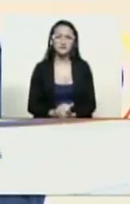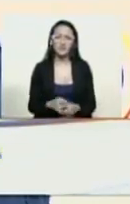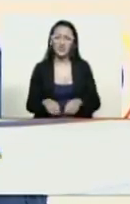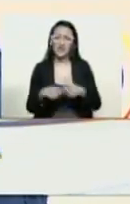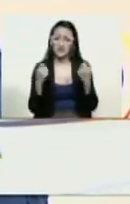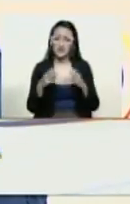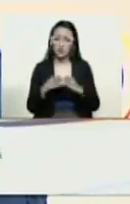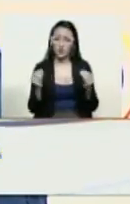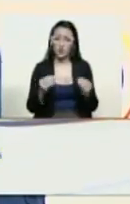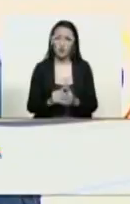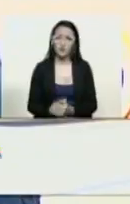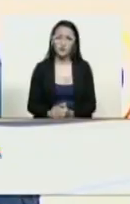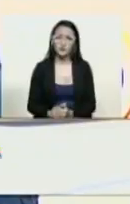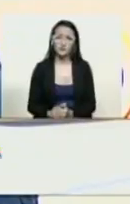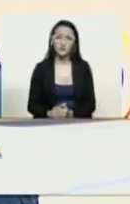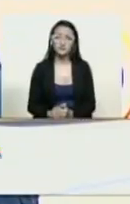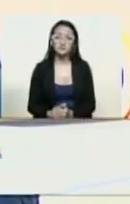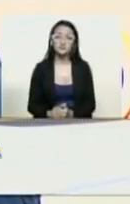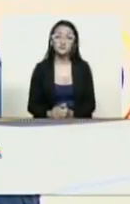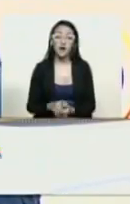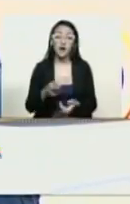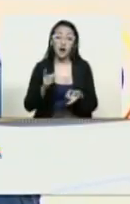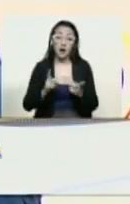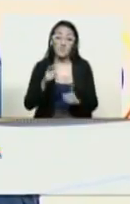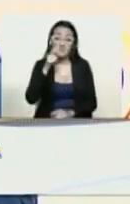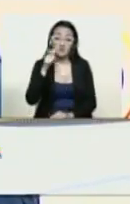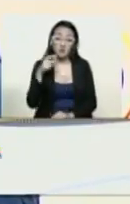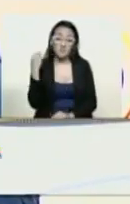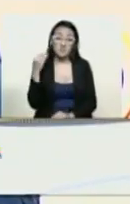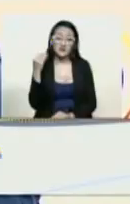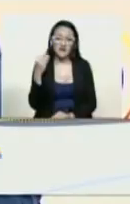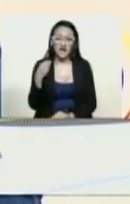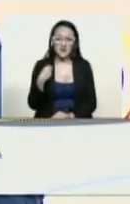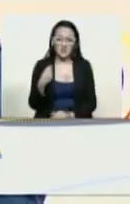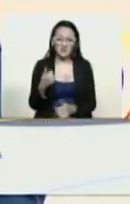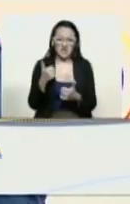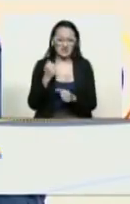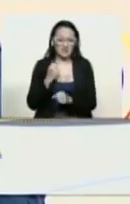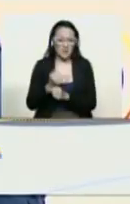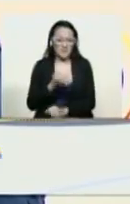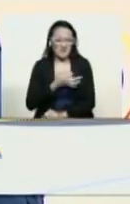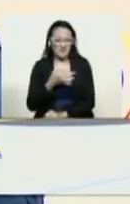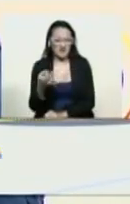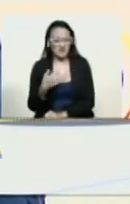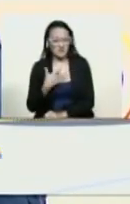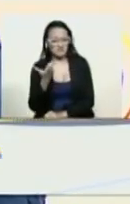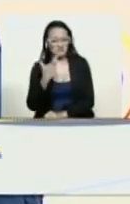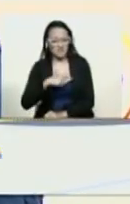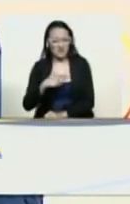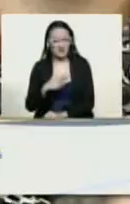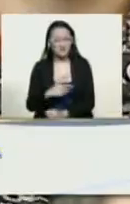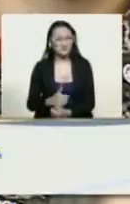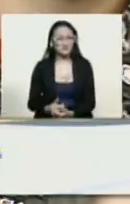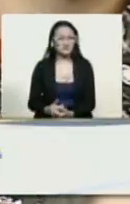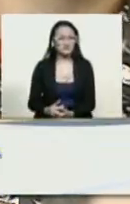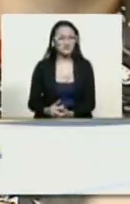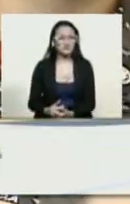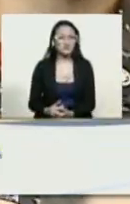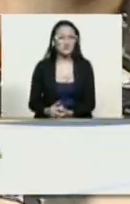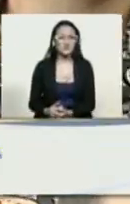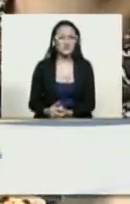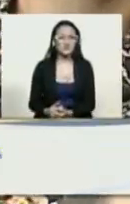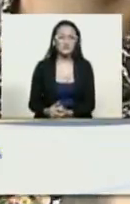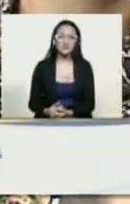dañando todo. Puede haber gente que crea, no, yo me la estoy comiendo. Yo con esto que hago, mira, me la estoy